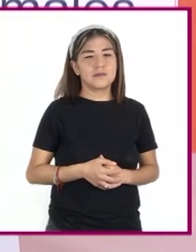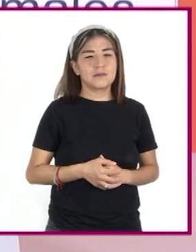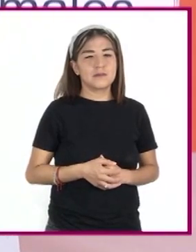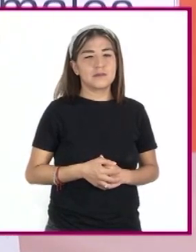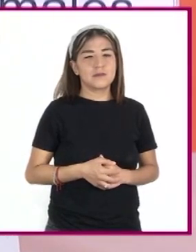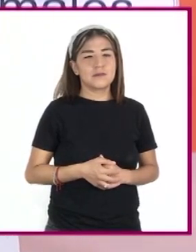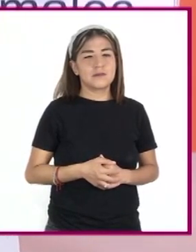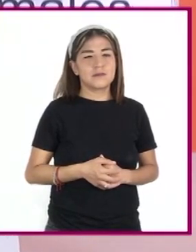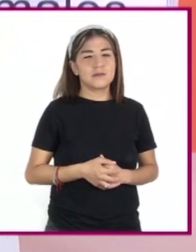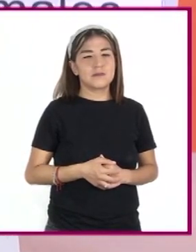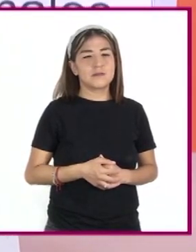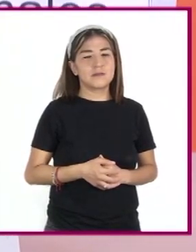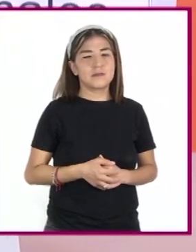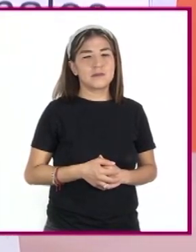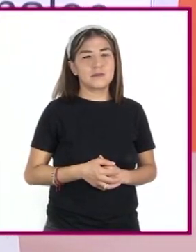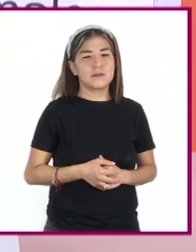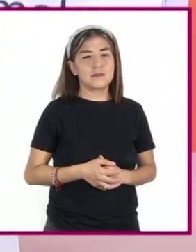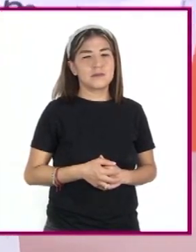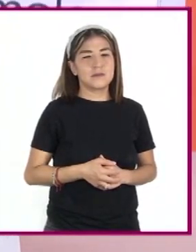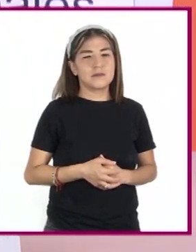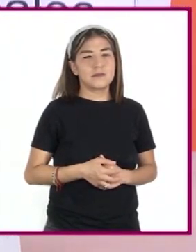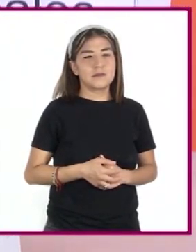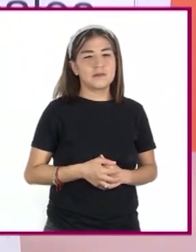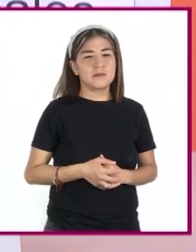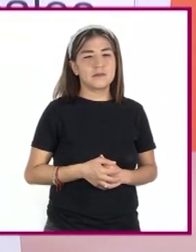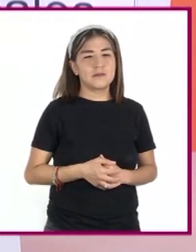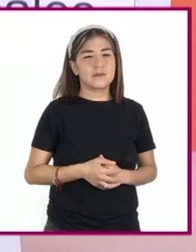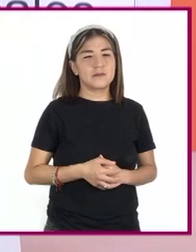Ahora vamos a voltearlo para...